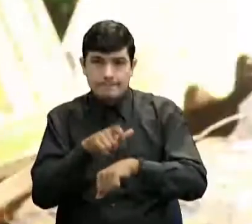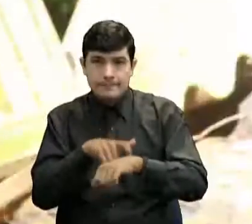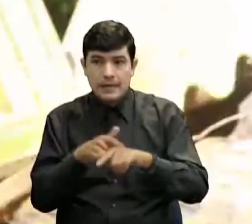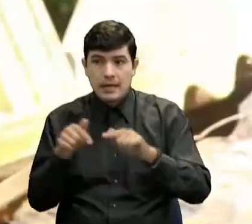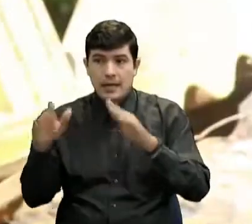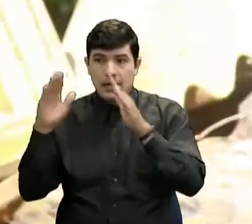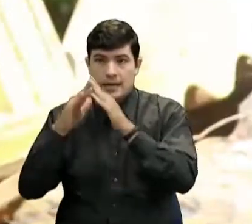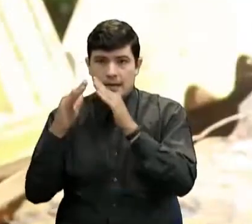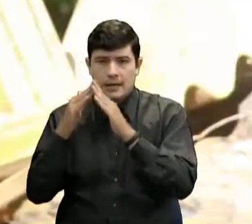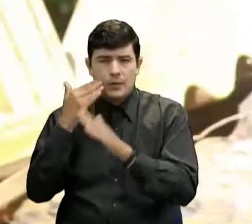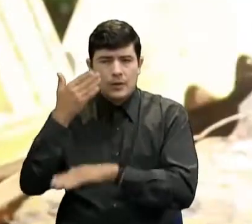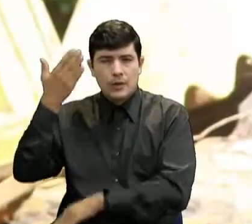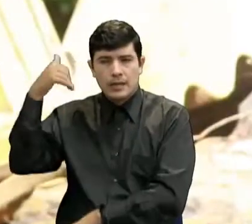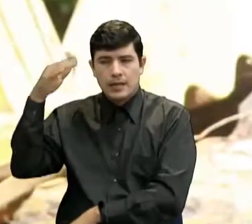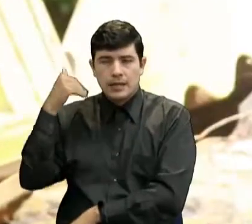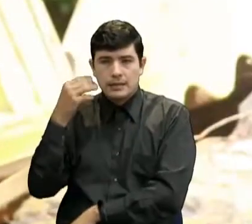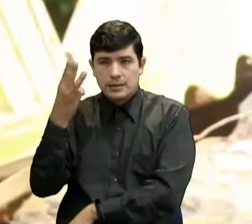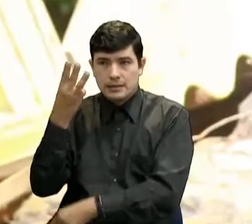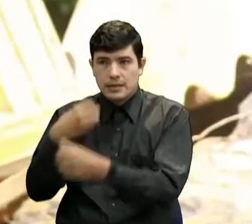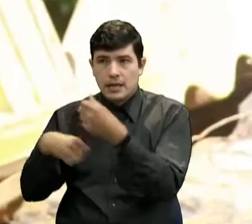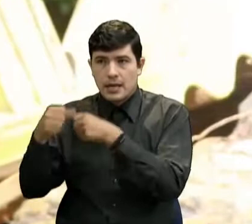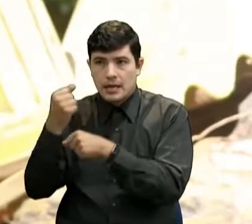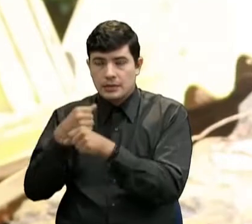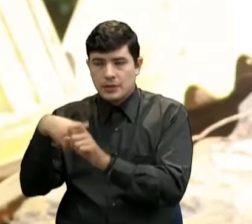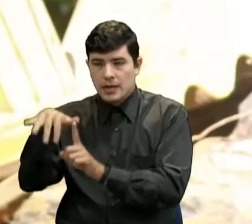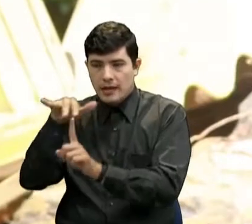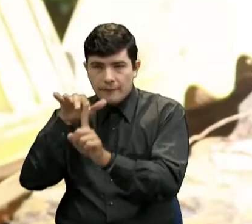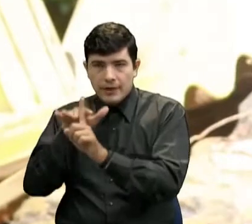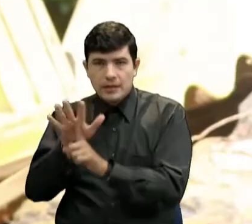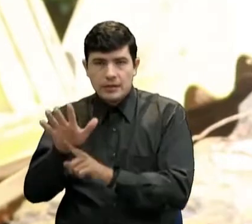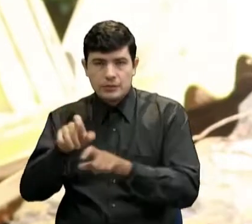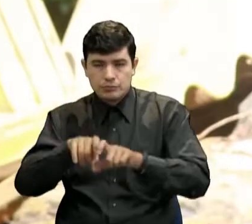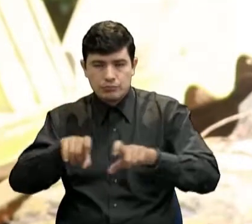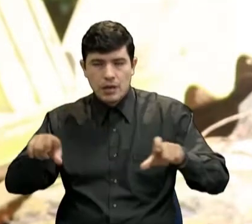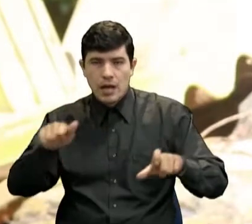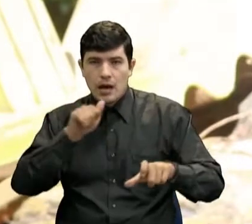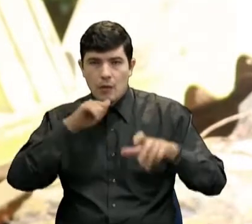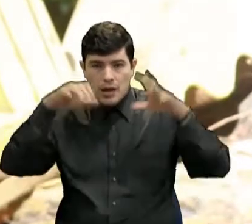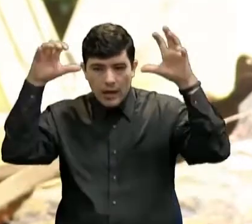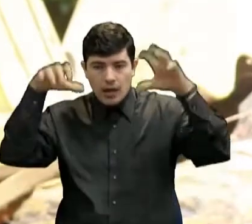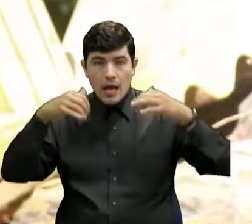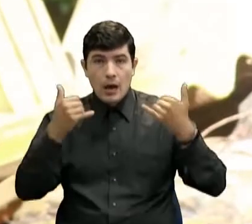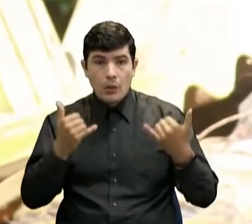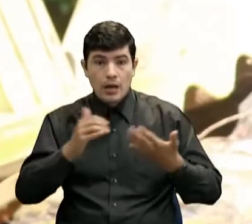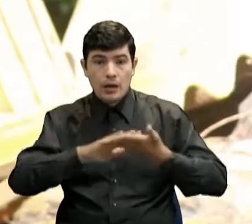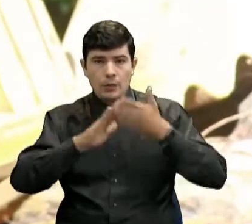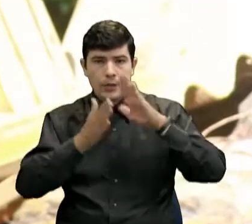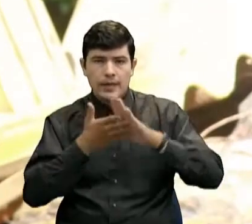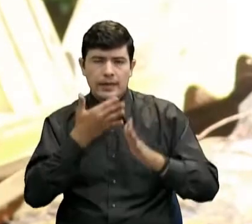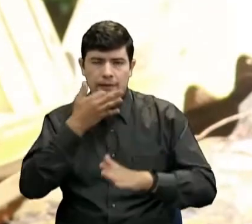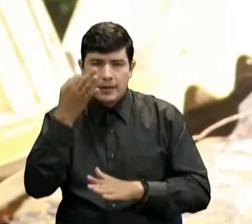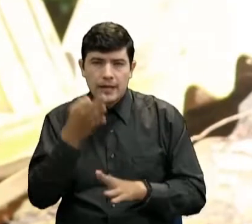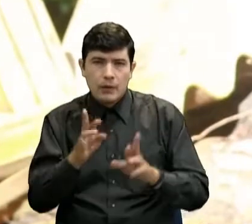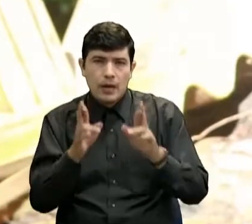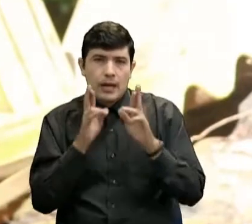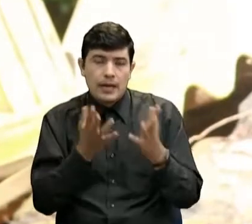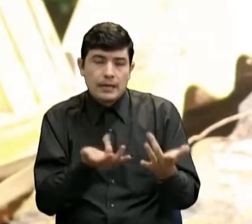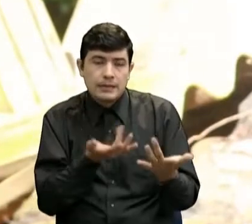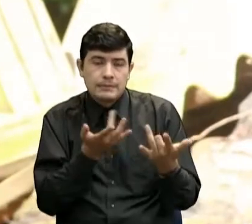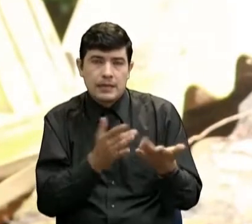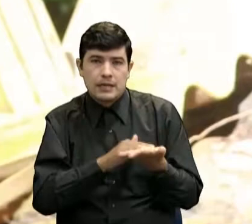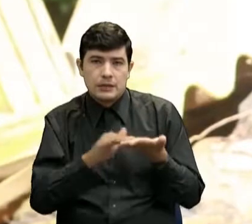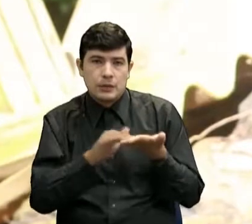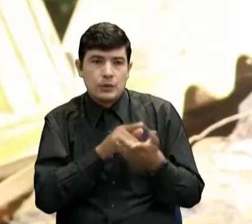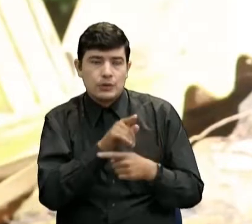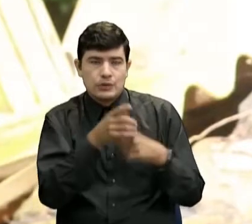hace tres años viene siendo afectada por este tubo de aguas lluvias y la comunidad realmente espera una pronta solución por parte de la